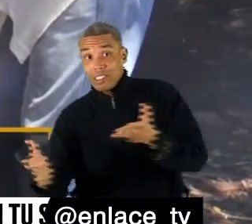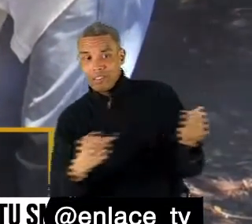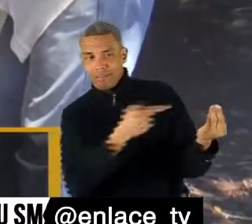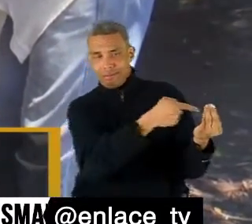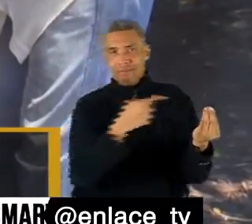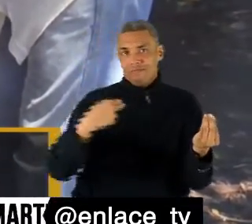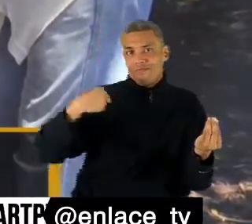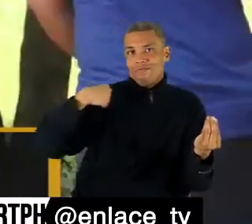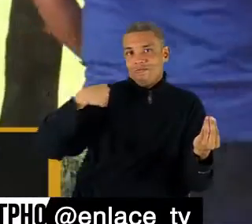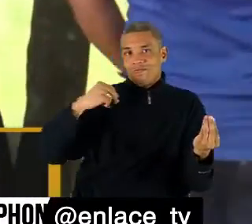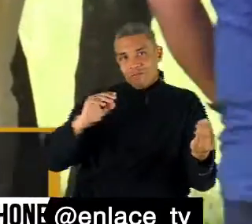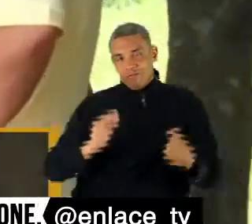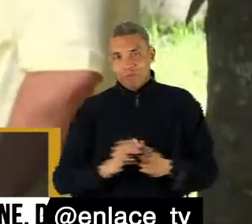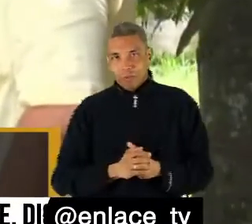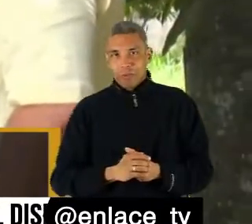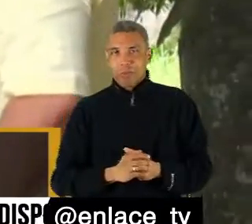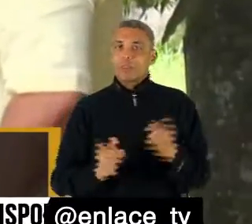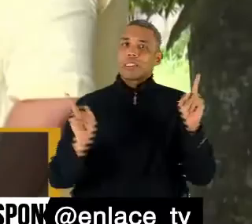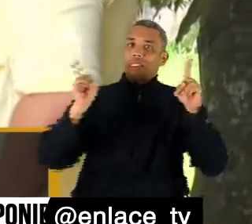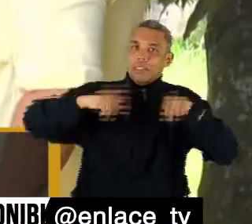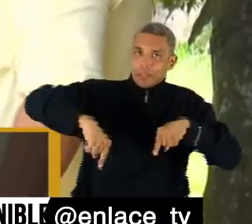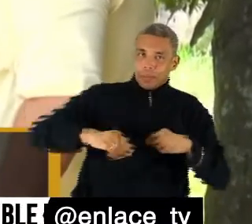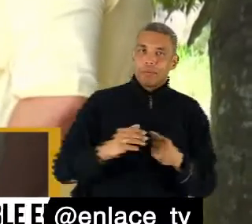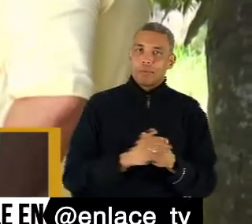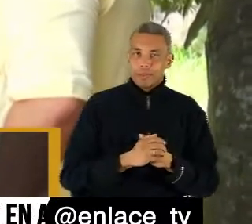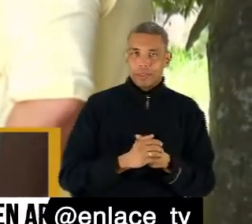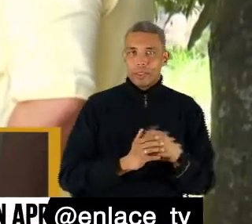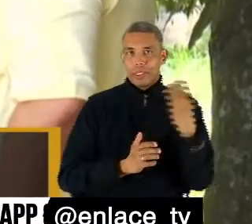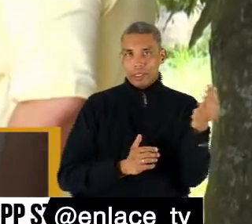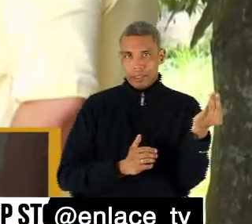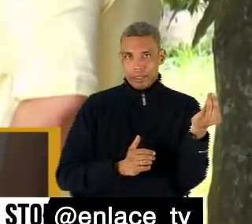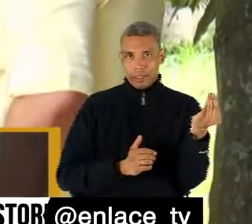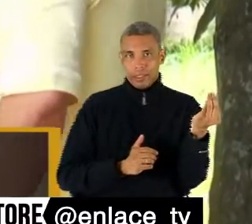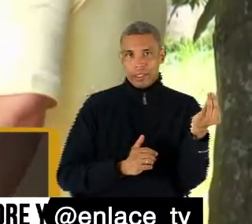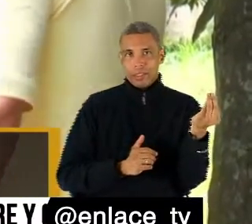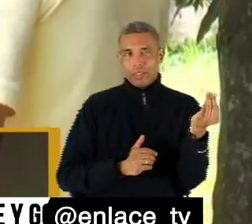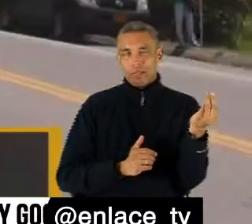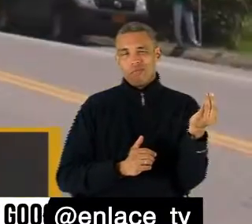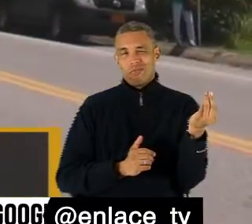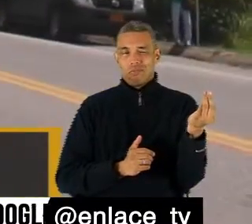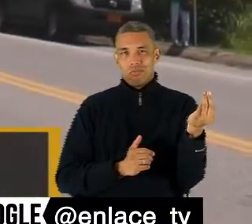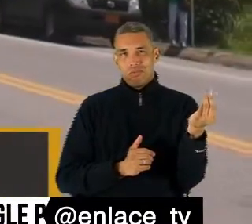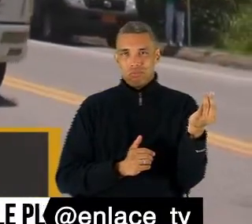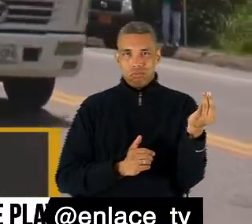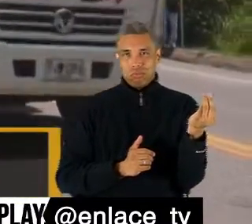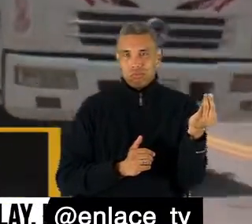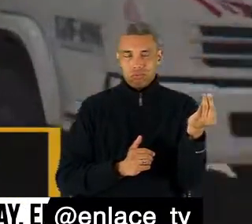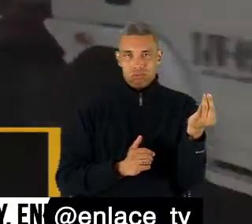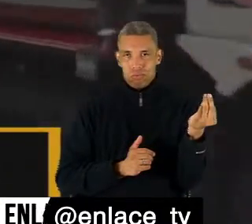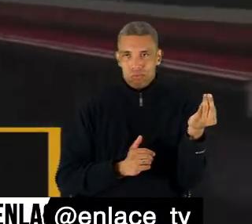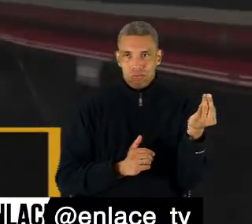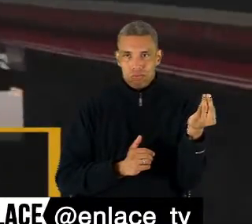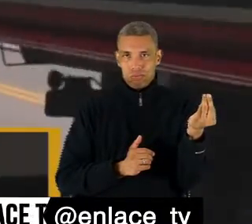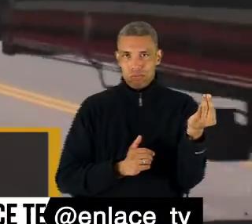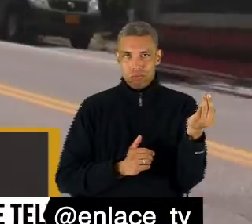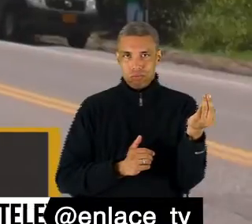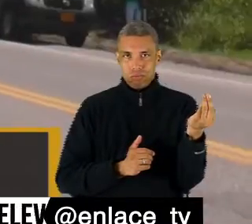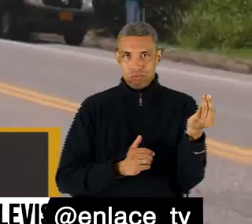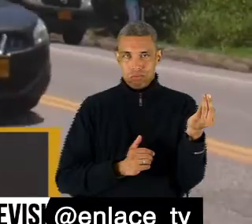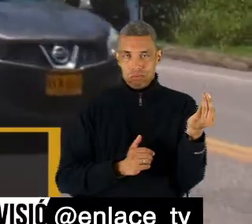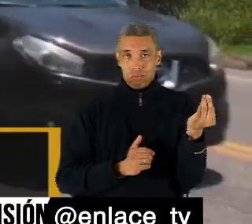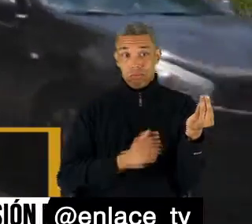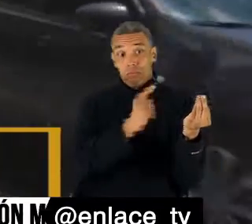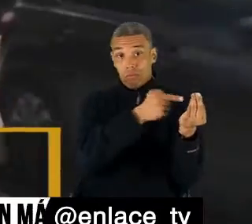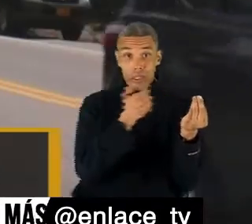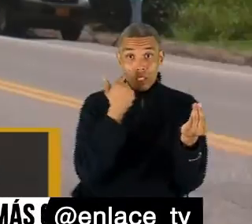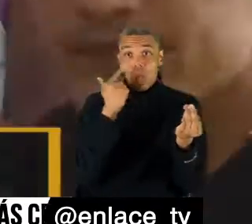sobre la vía troncal, y además salvaguardando la integridad física de estas personas que se encuentran al lado y lado de la vía, para que no